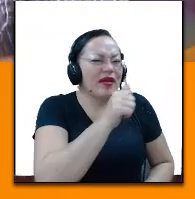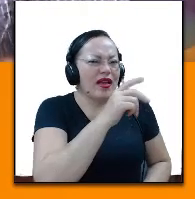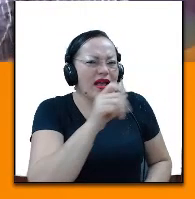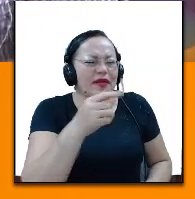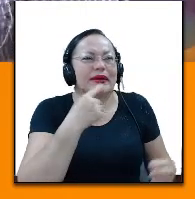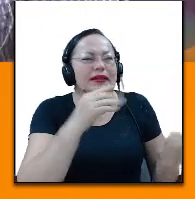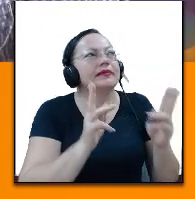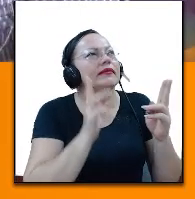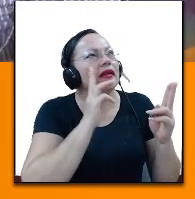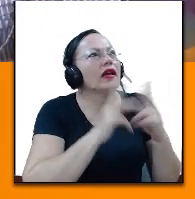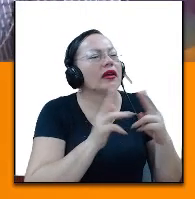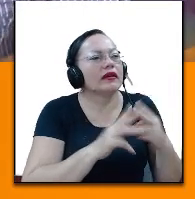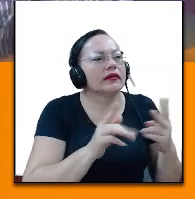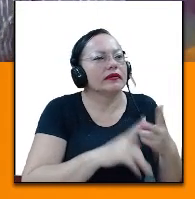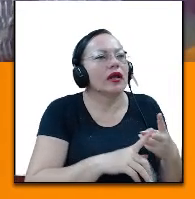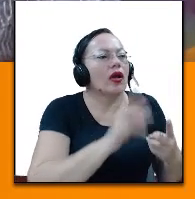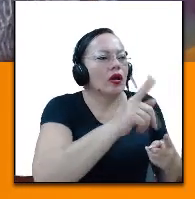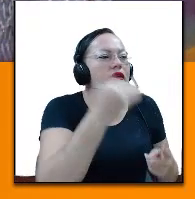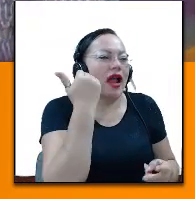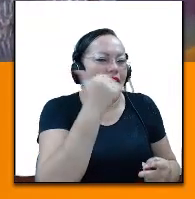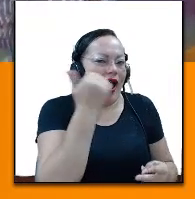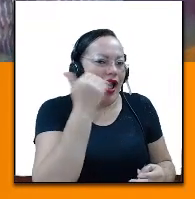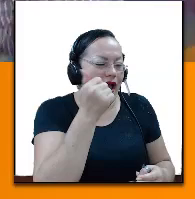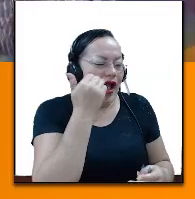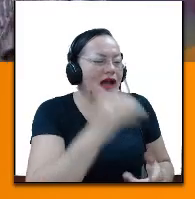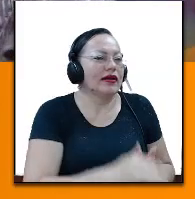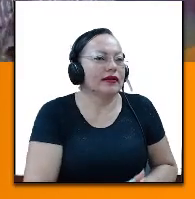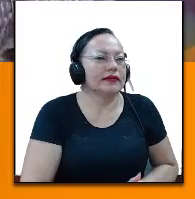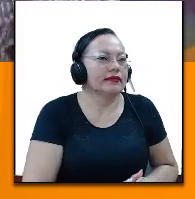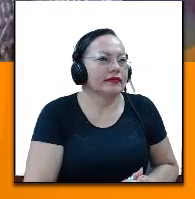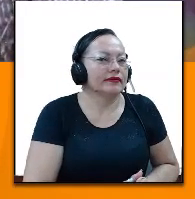Diana Gutiérrez,